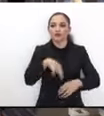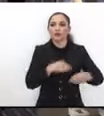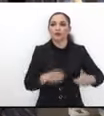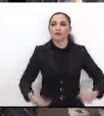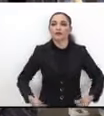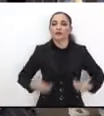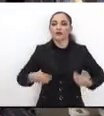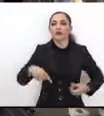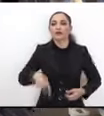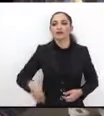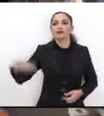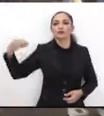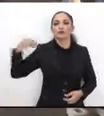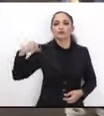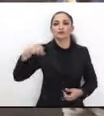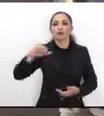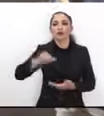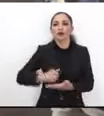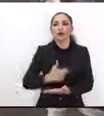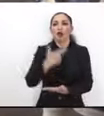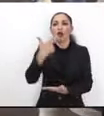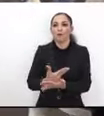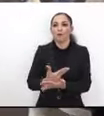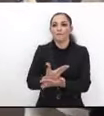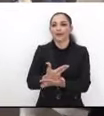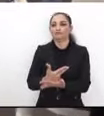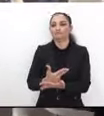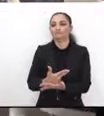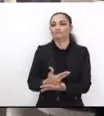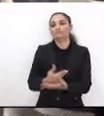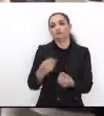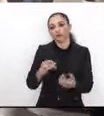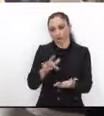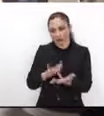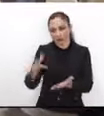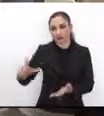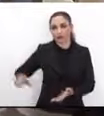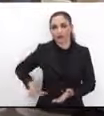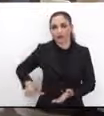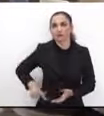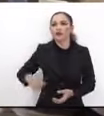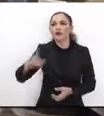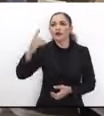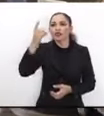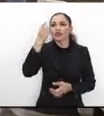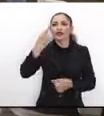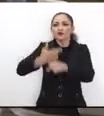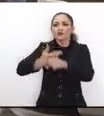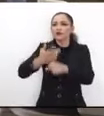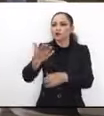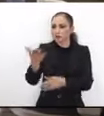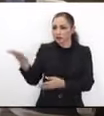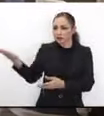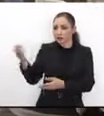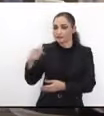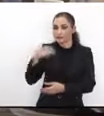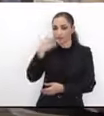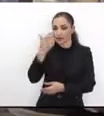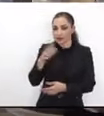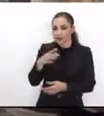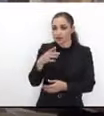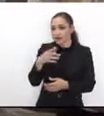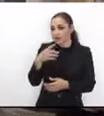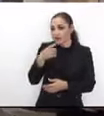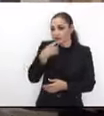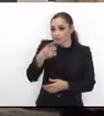de Ahome. Muchas gracias, señor gobernador. Sí. El director de aquí del hospital, no sé si quiera hacer algún comentario de